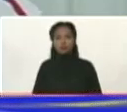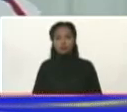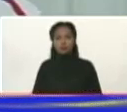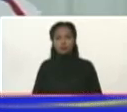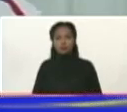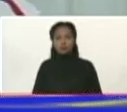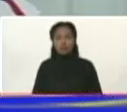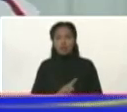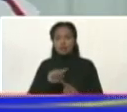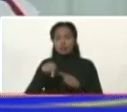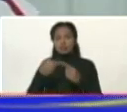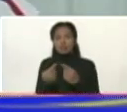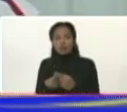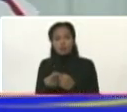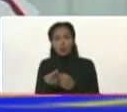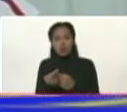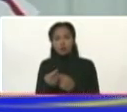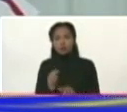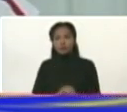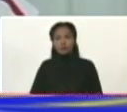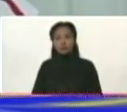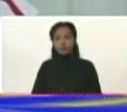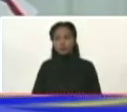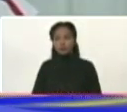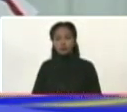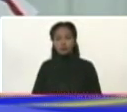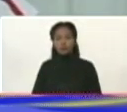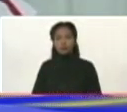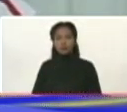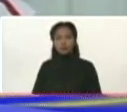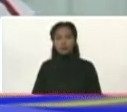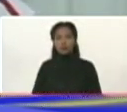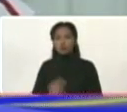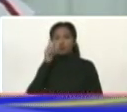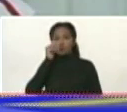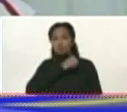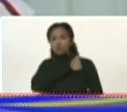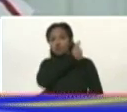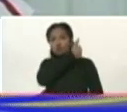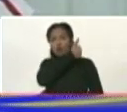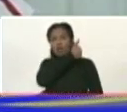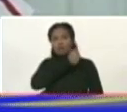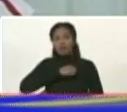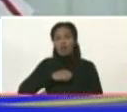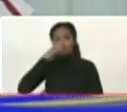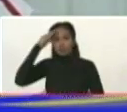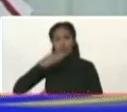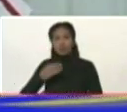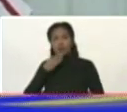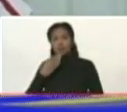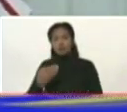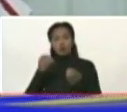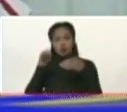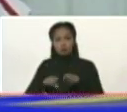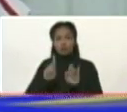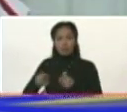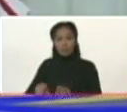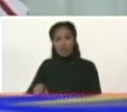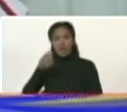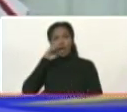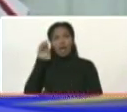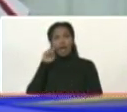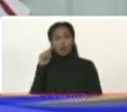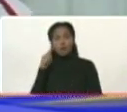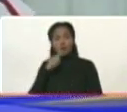Y luego el general Calimán Romero le pidió la renuncia a Evo en